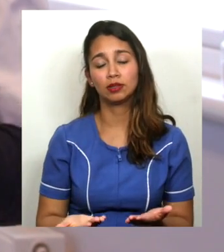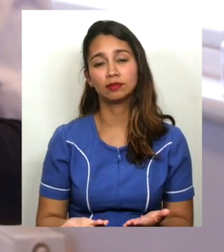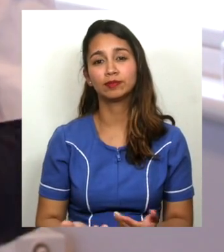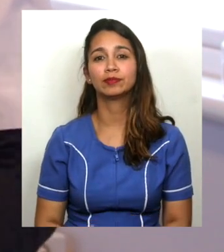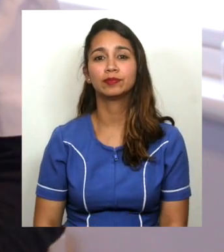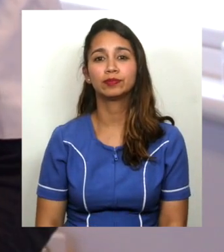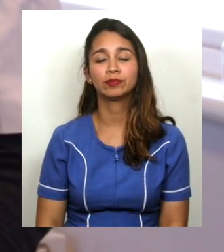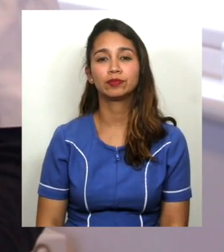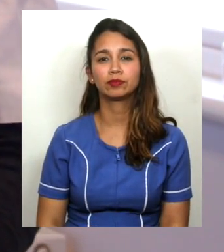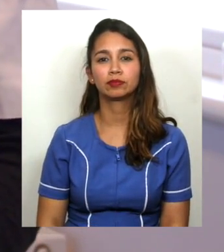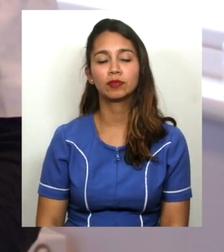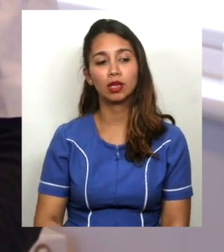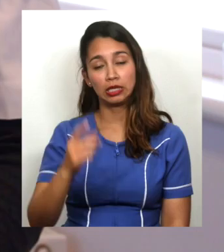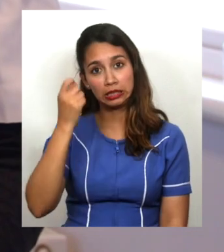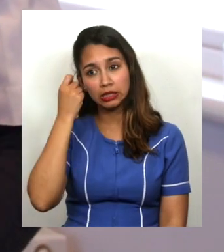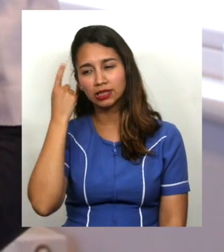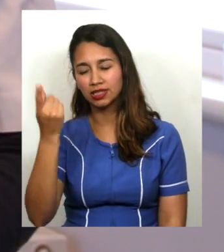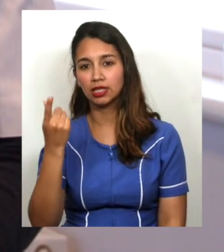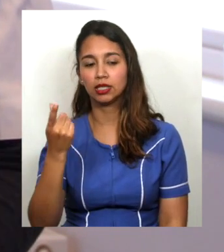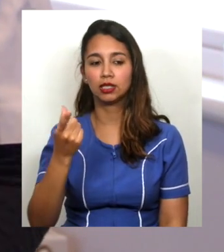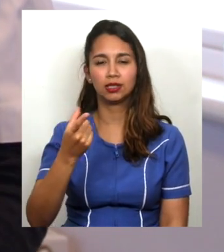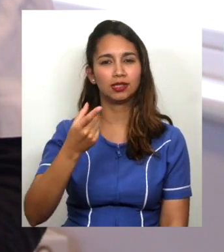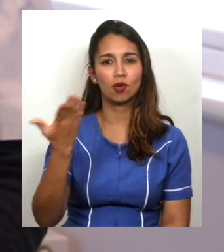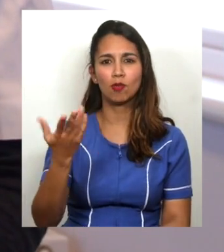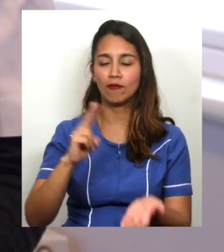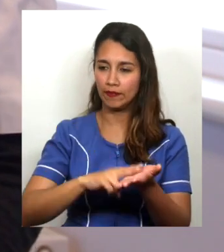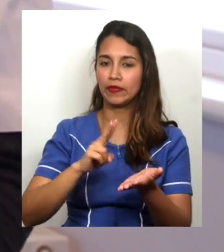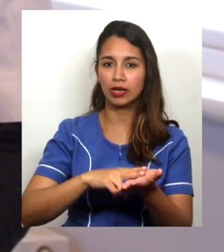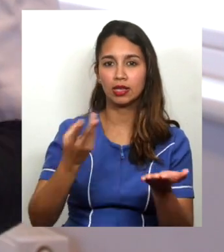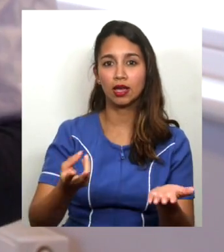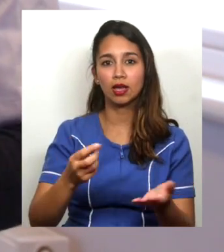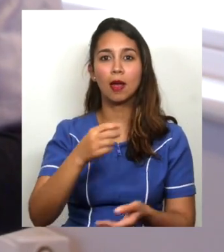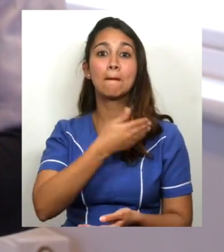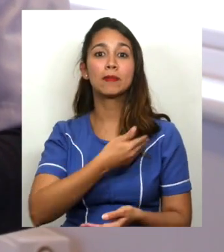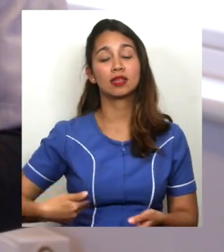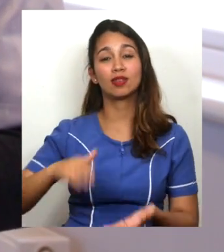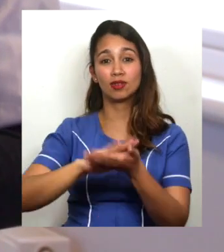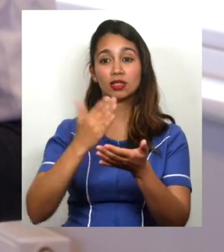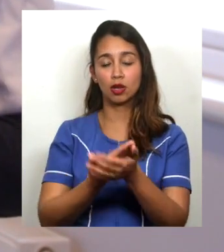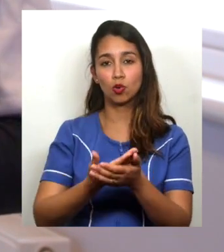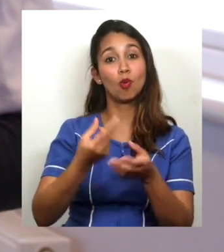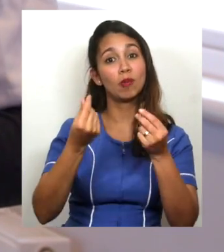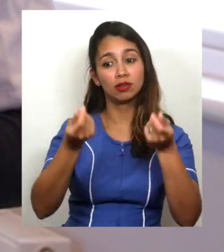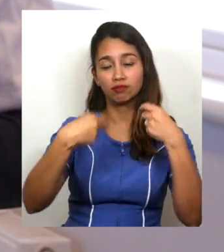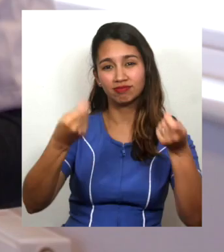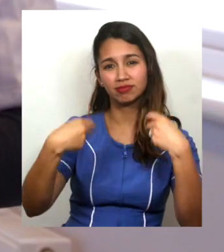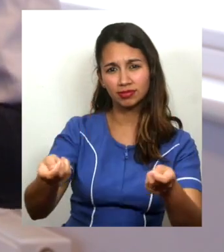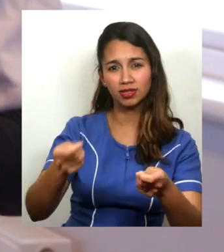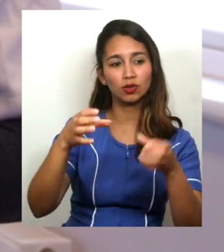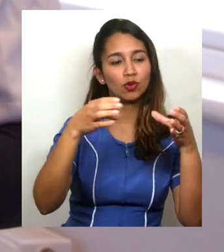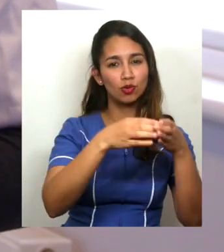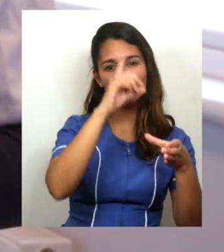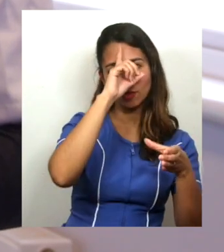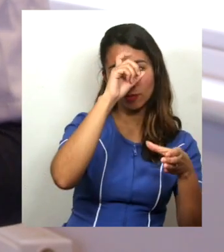transforma en una acción fundamental. Conscientes de esta realidad, el Ministerio de Salud ha realizado una fuerte inversión